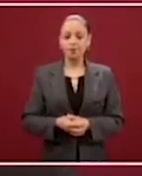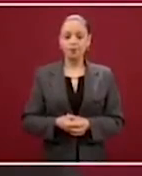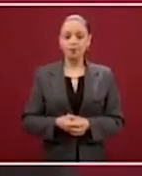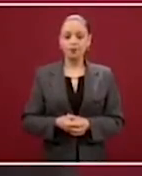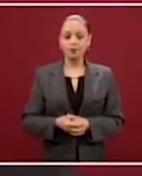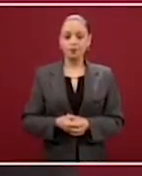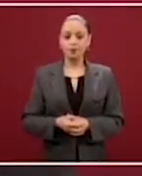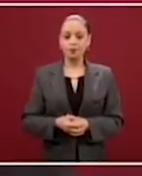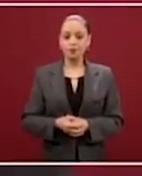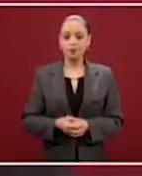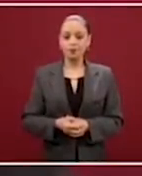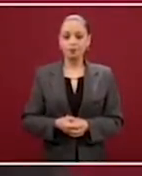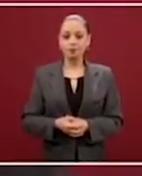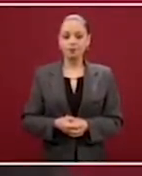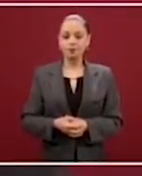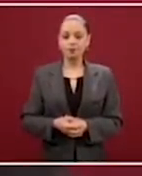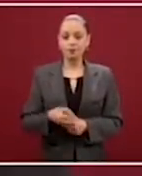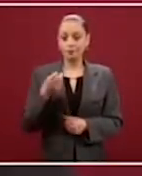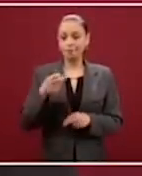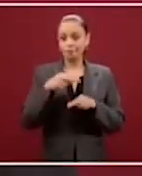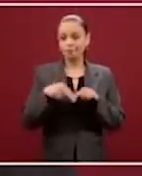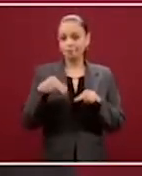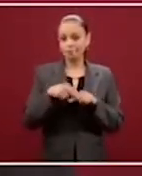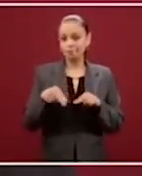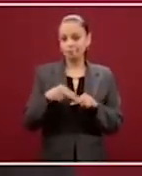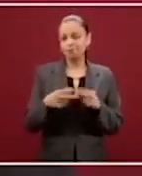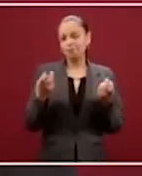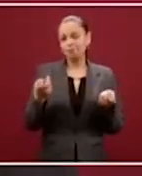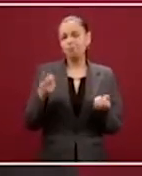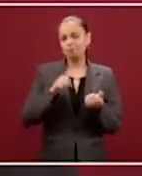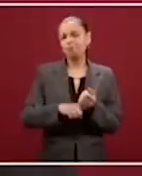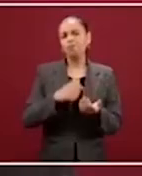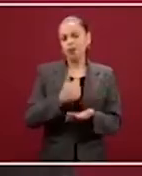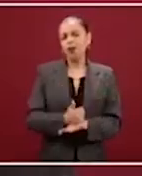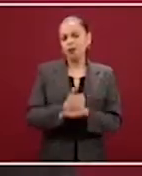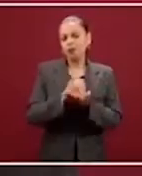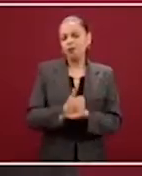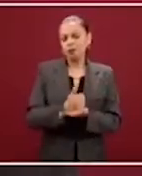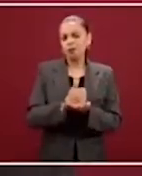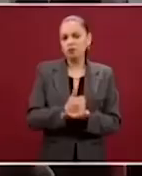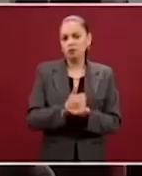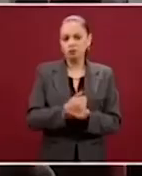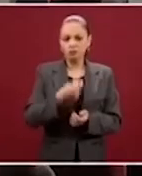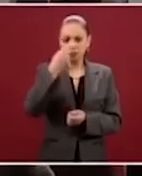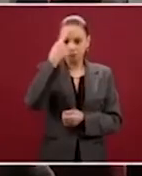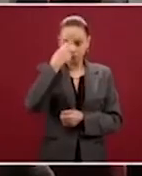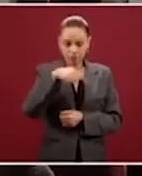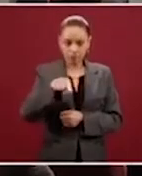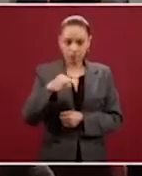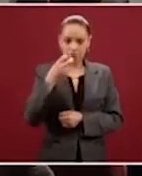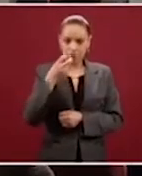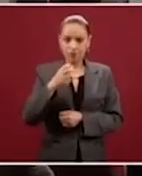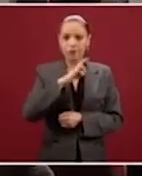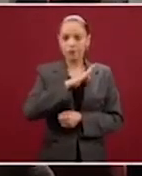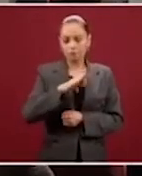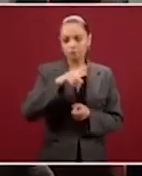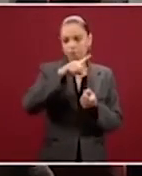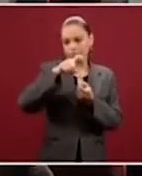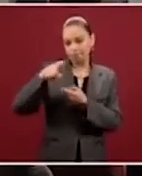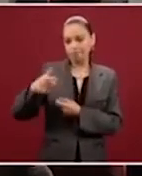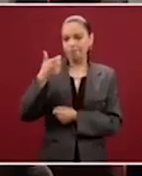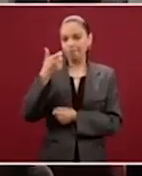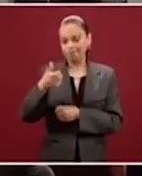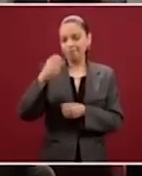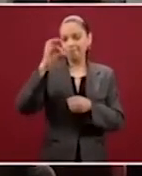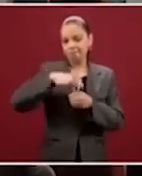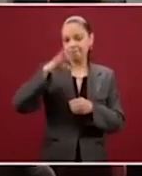los boletos, y es ayudar para que tengamos estos fondos. Sí convoco a toda